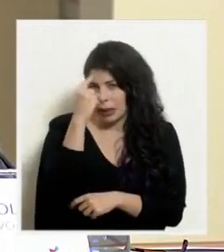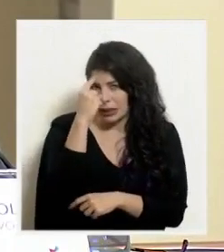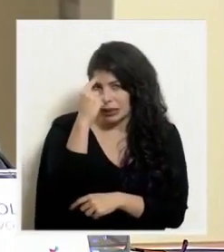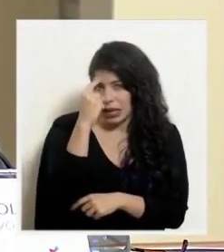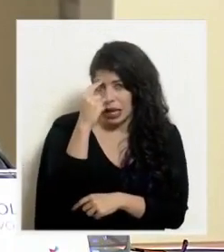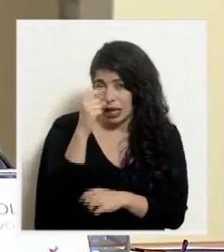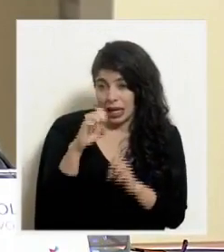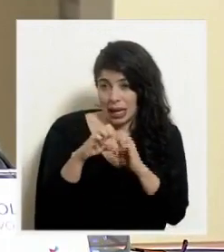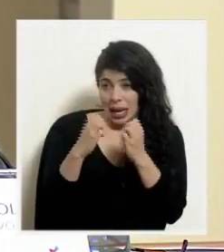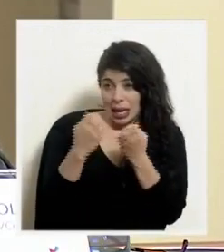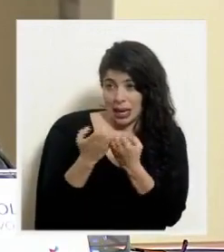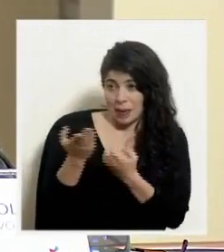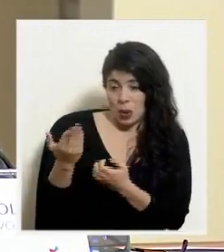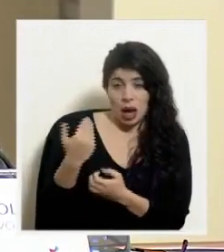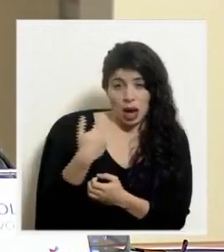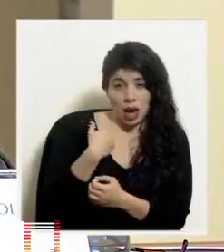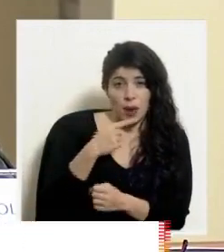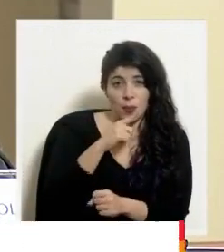comprometido